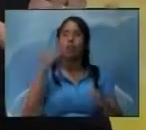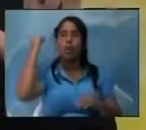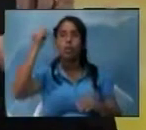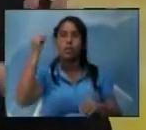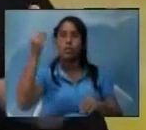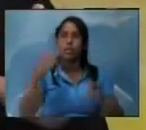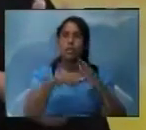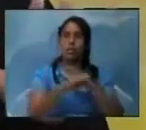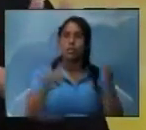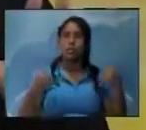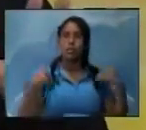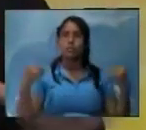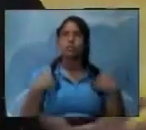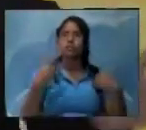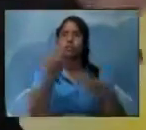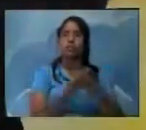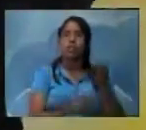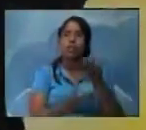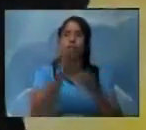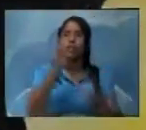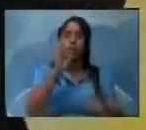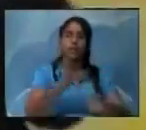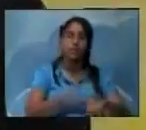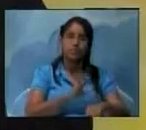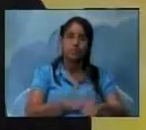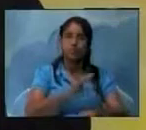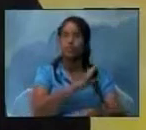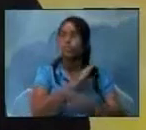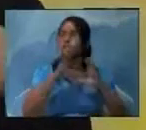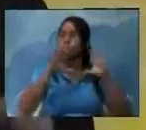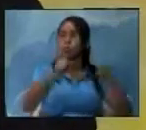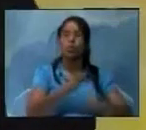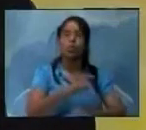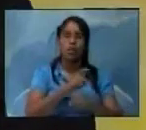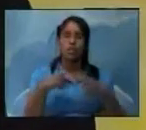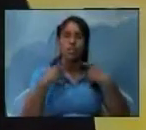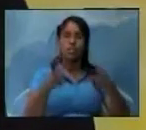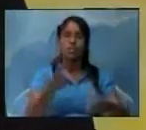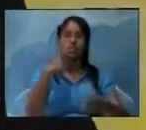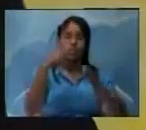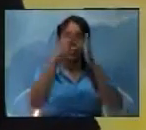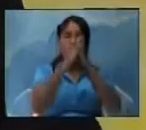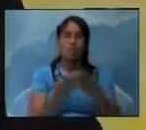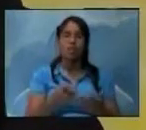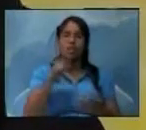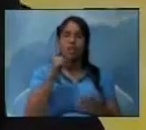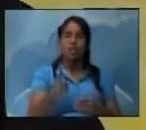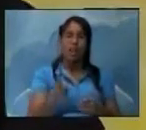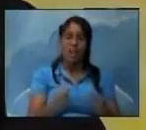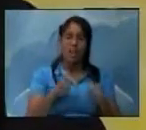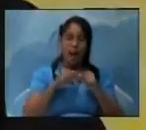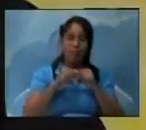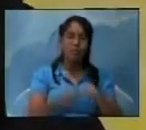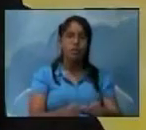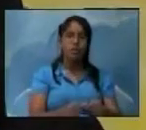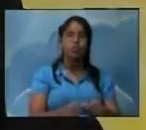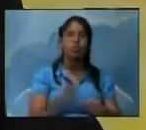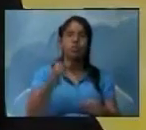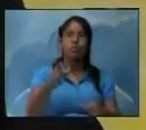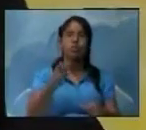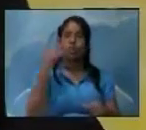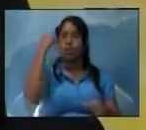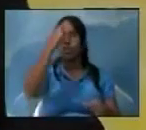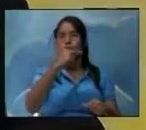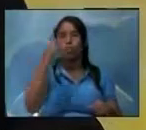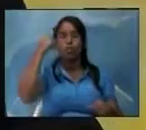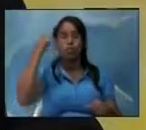pensar que iba a sufrir en manos pecadoras. Él tomó una decisión. Dice la Biblia que Él afirmó su